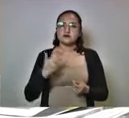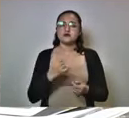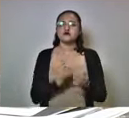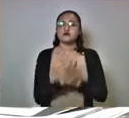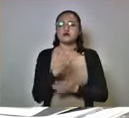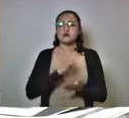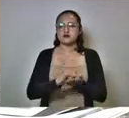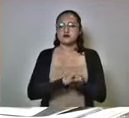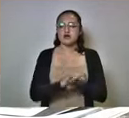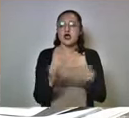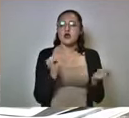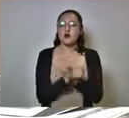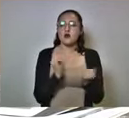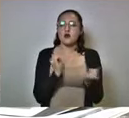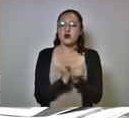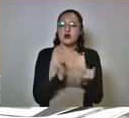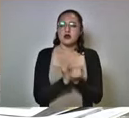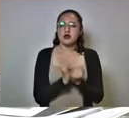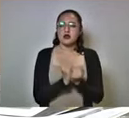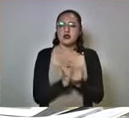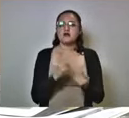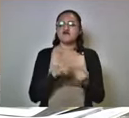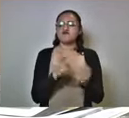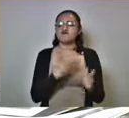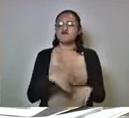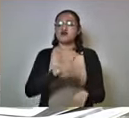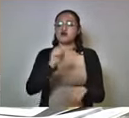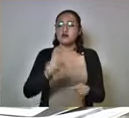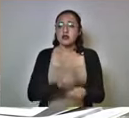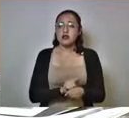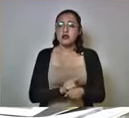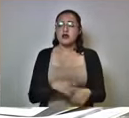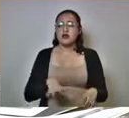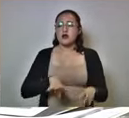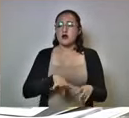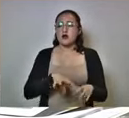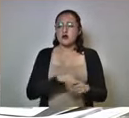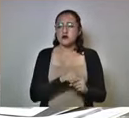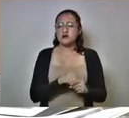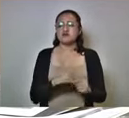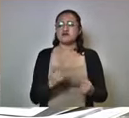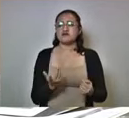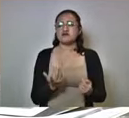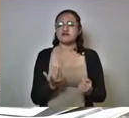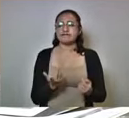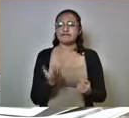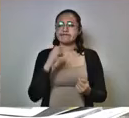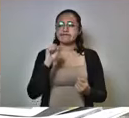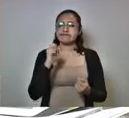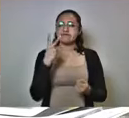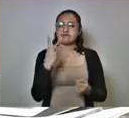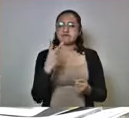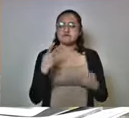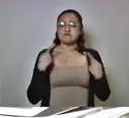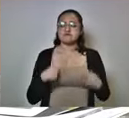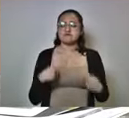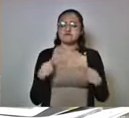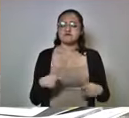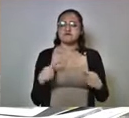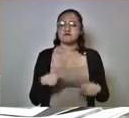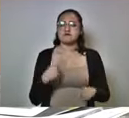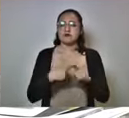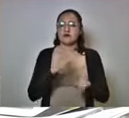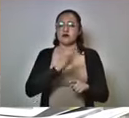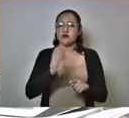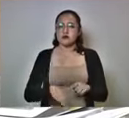también, con lo cual estamos llegando a un total acumulado de 62 migrantes poblanos que